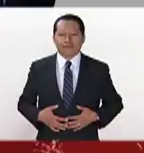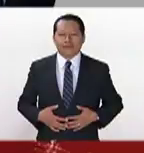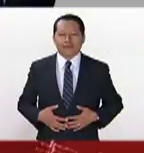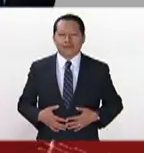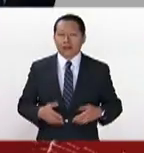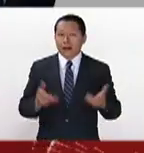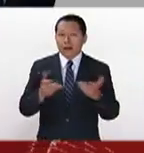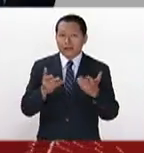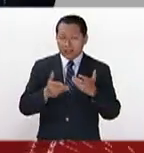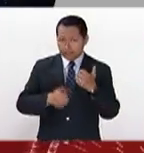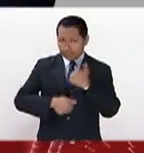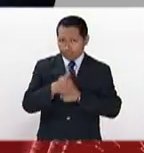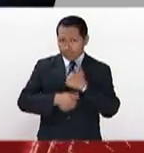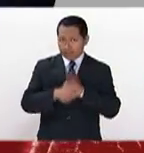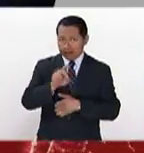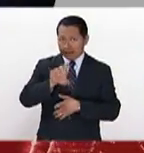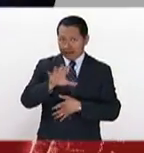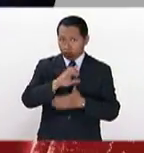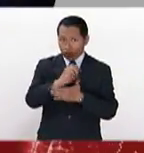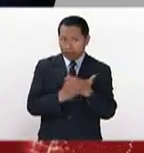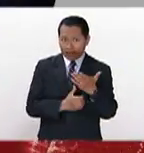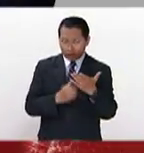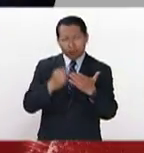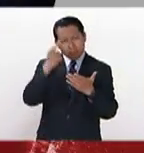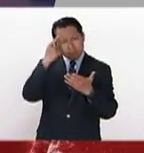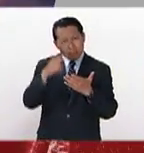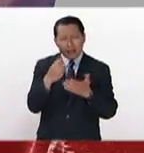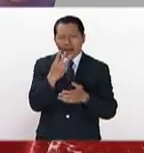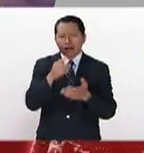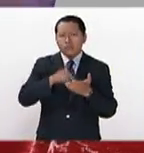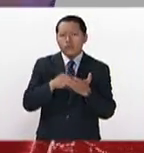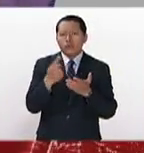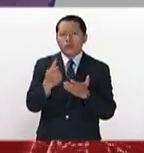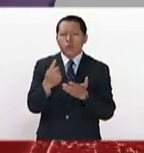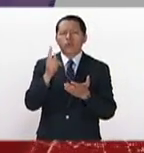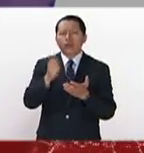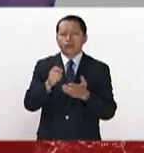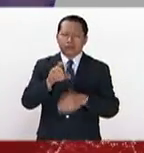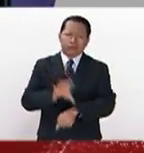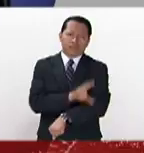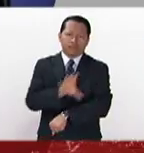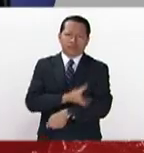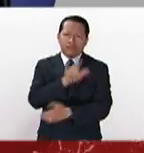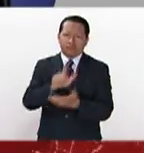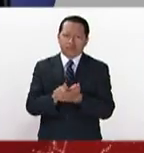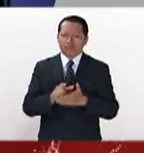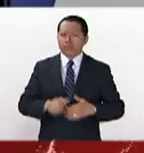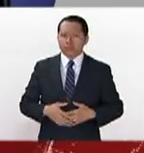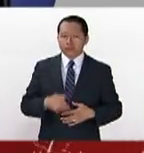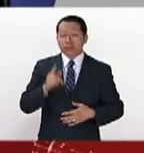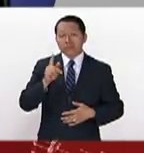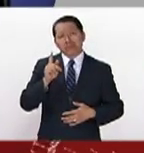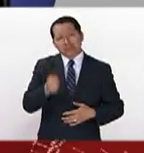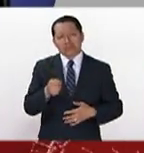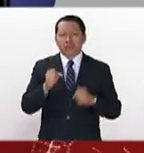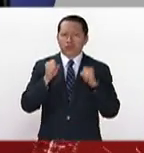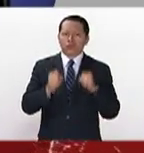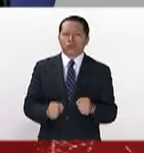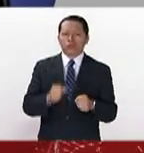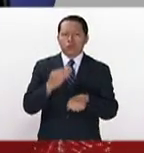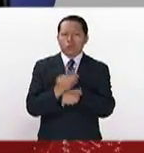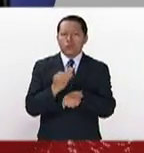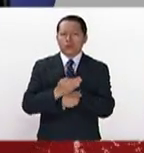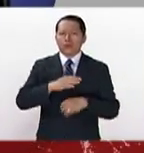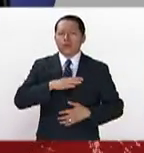Se realiza la licitación de 35 contratos de la ronda 3.1 de la reforma energética. Estamos sin lugar a dudas en